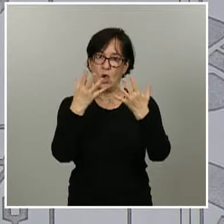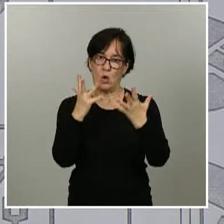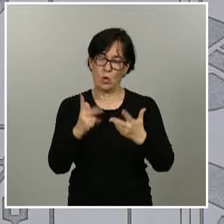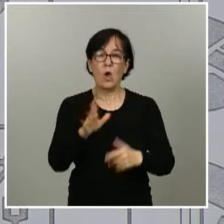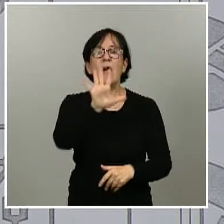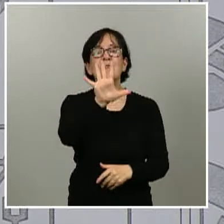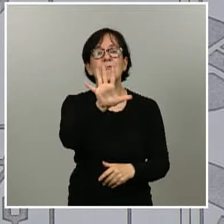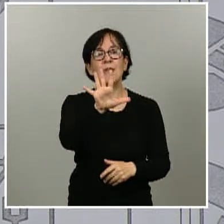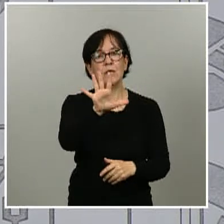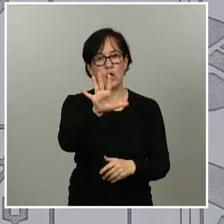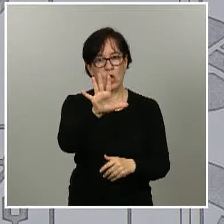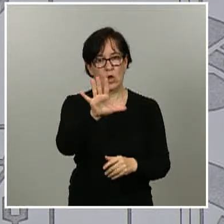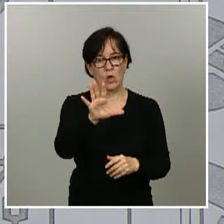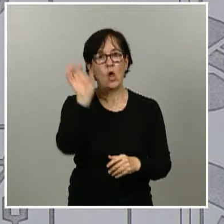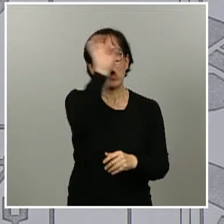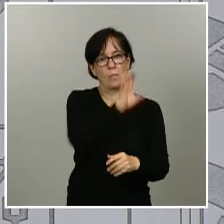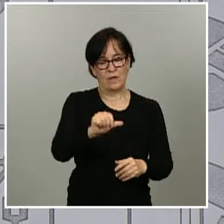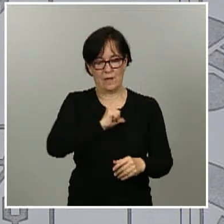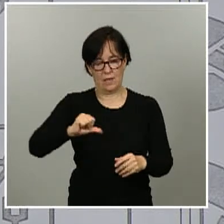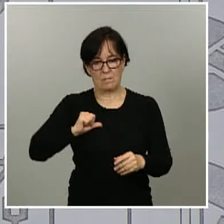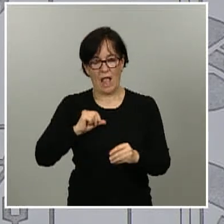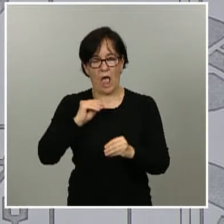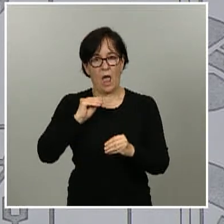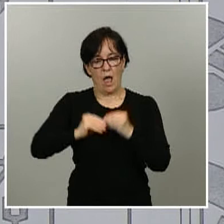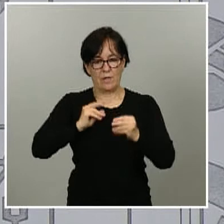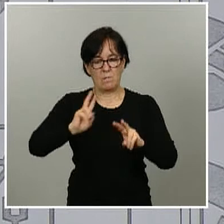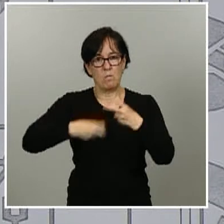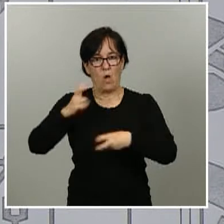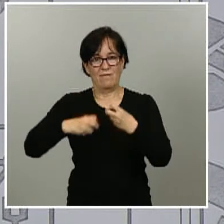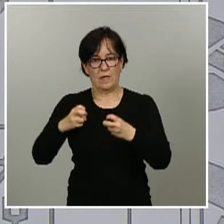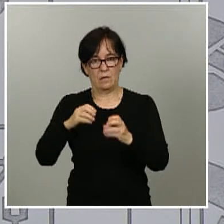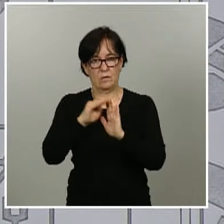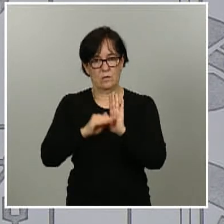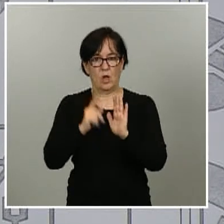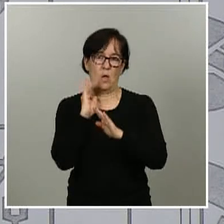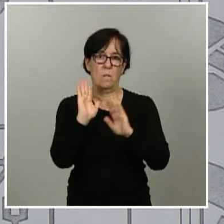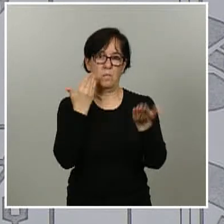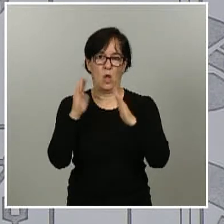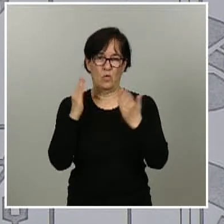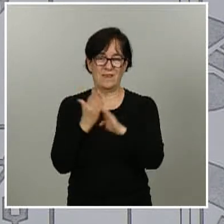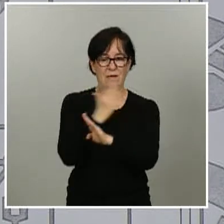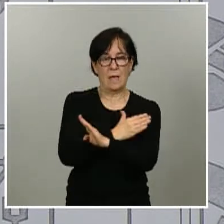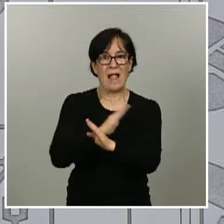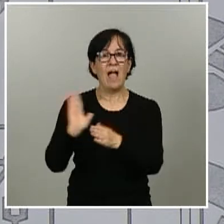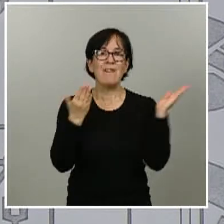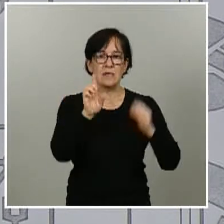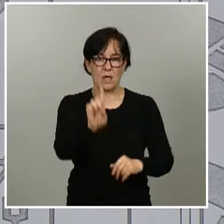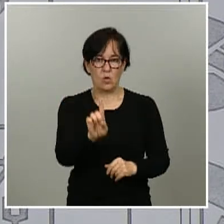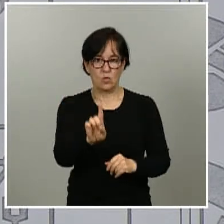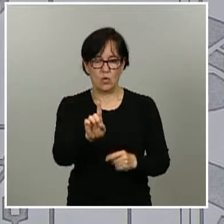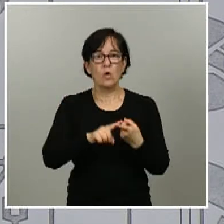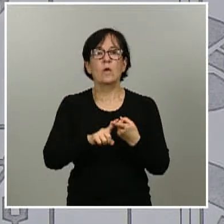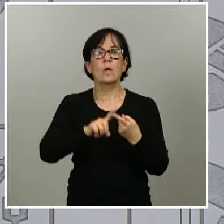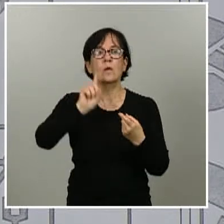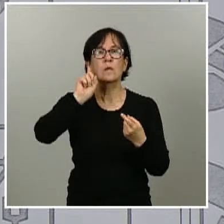5 comunidades autónomas para hacer modificaciones en sus propuestas previas para fase 1. Luego además tenemos